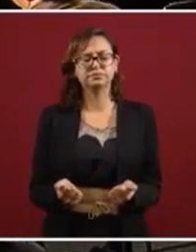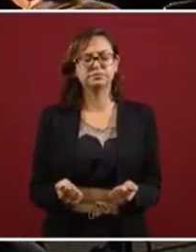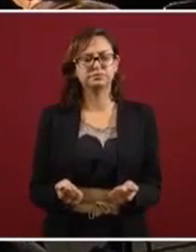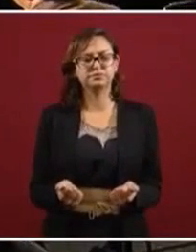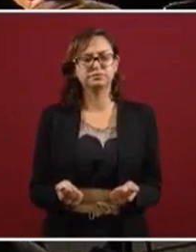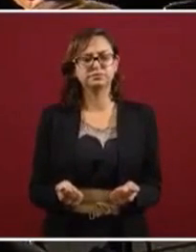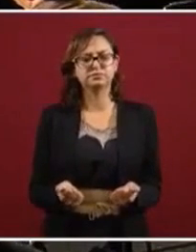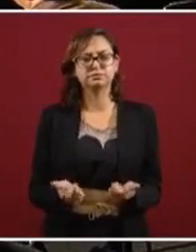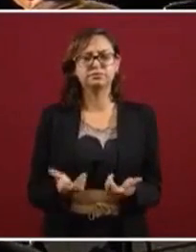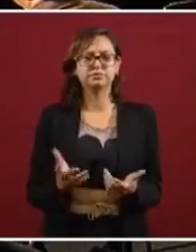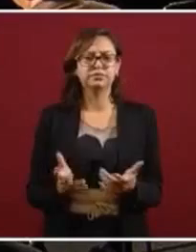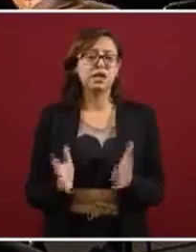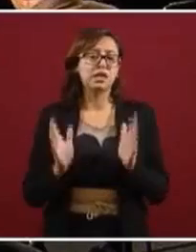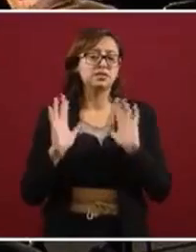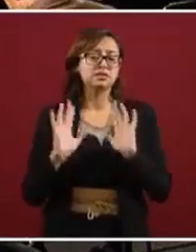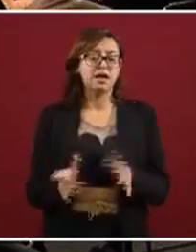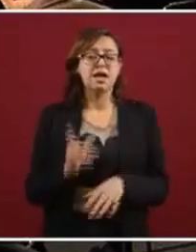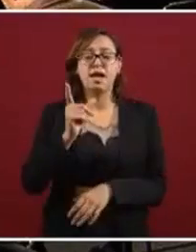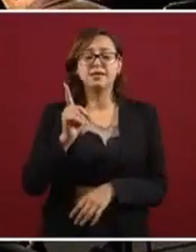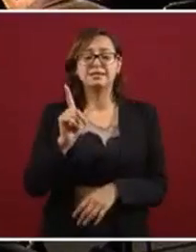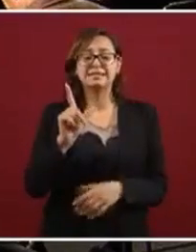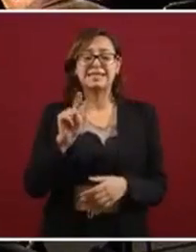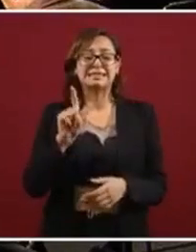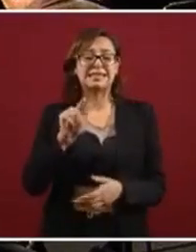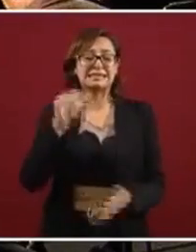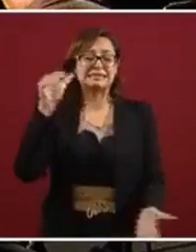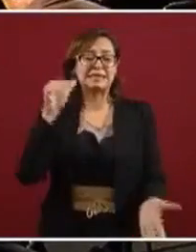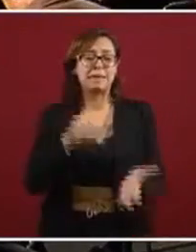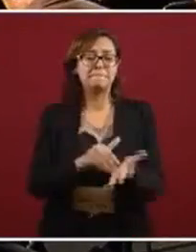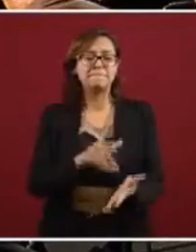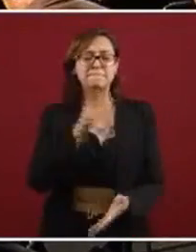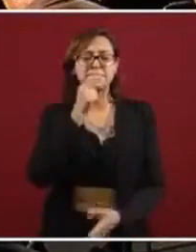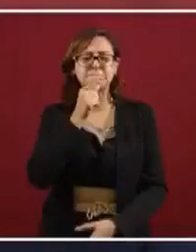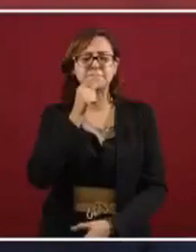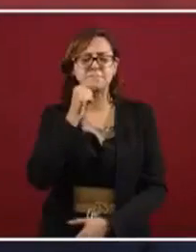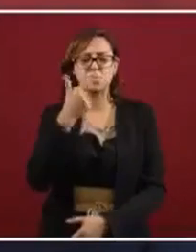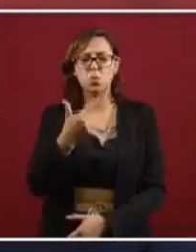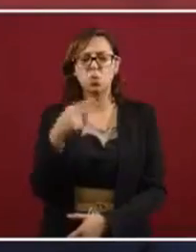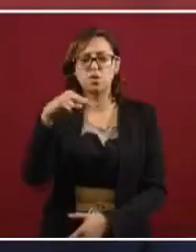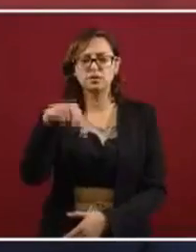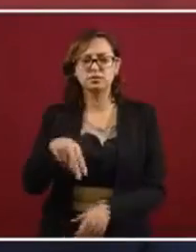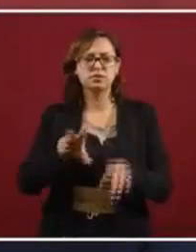desplegado 70.000 elementos de la guardia nacional